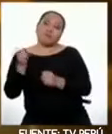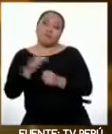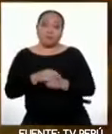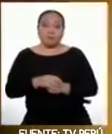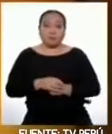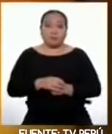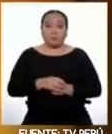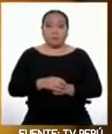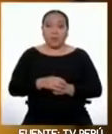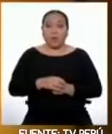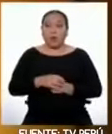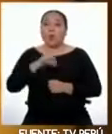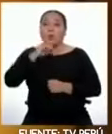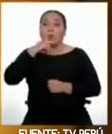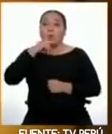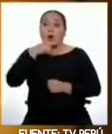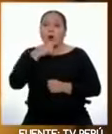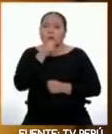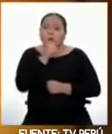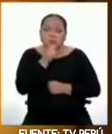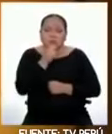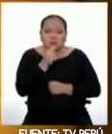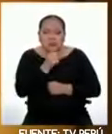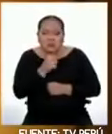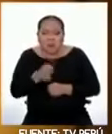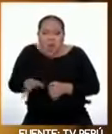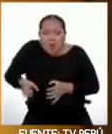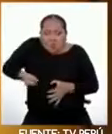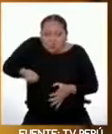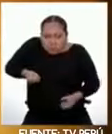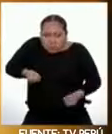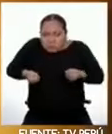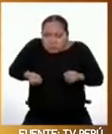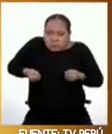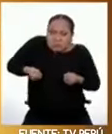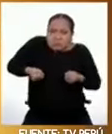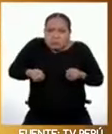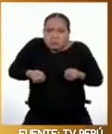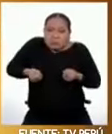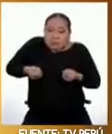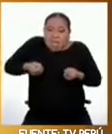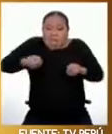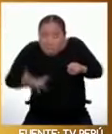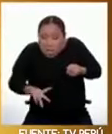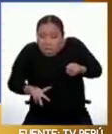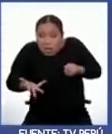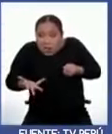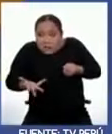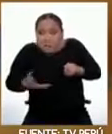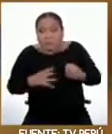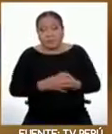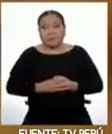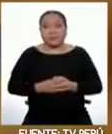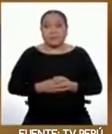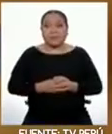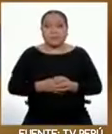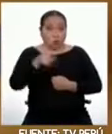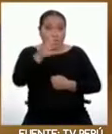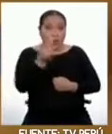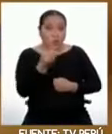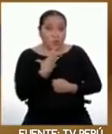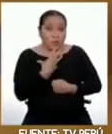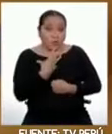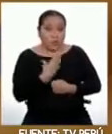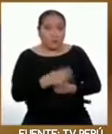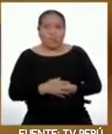De pronto, pasa una señora mayor cargando muchas bolsas y una se escapa de las manos. Dime,